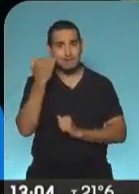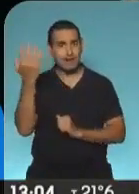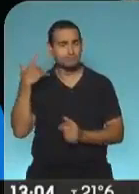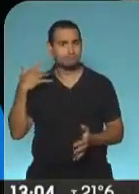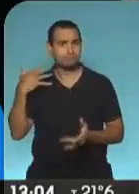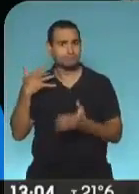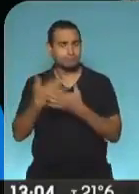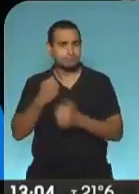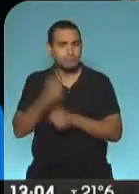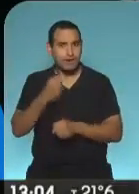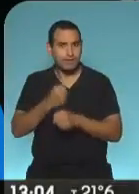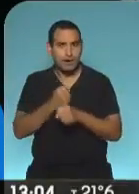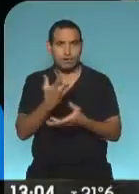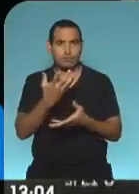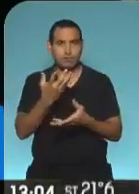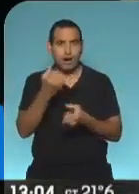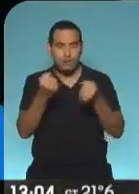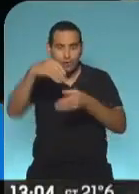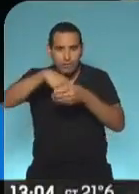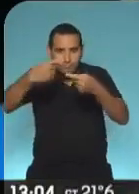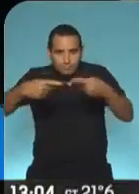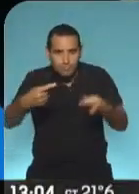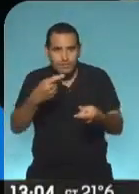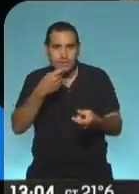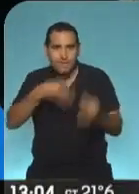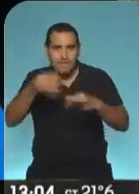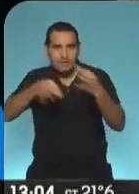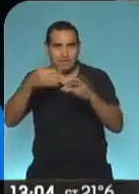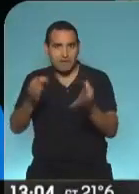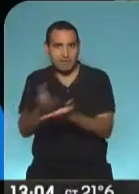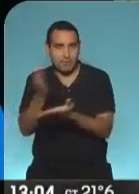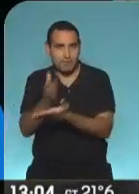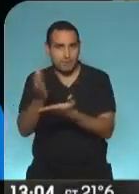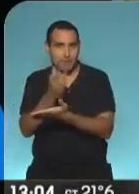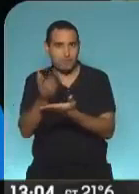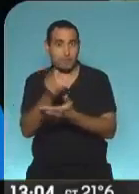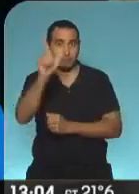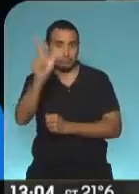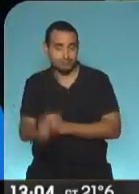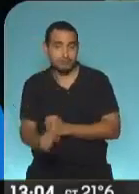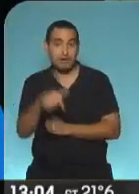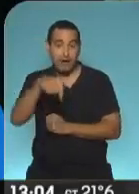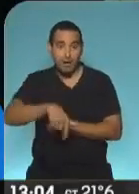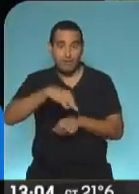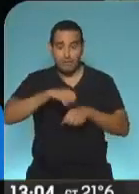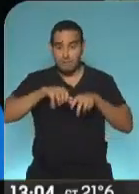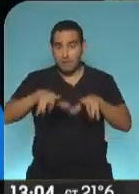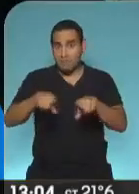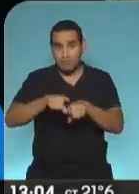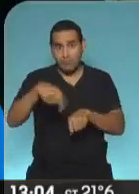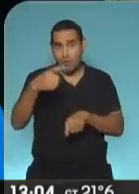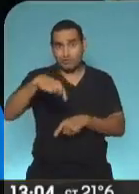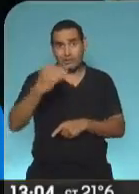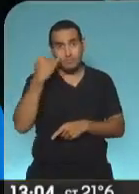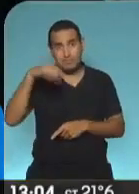trabajando como autopartista para distintas terminales del país y que la pandemia, la emergencia, como a muchas pymes y empresas